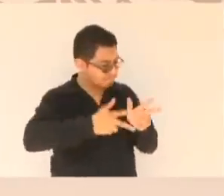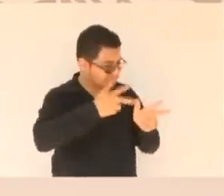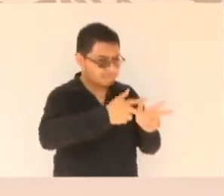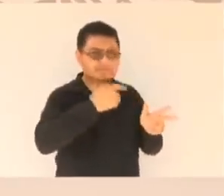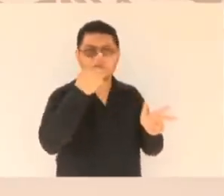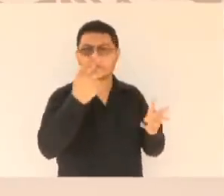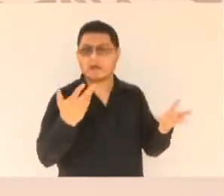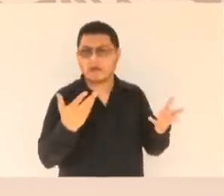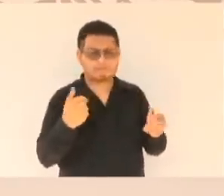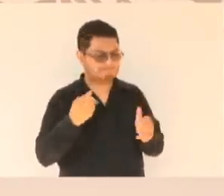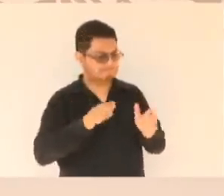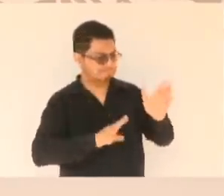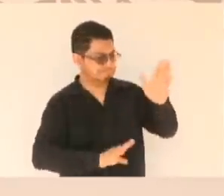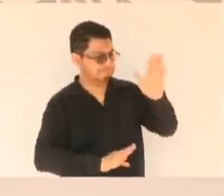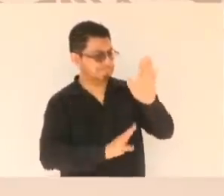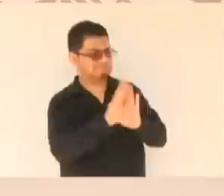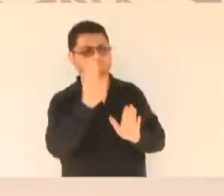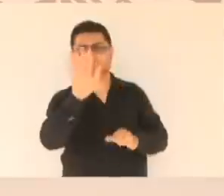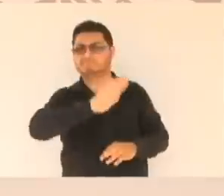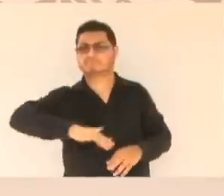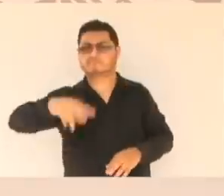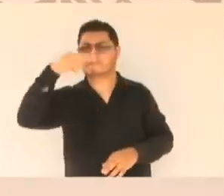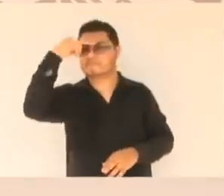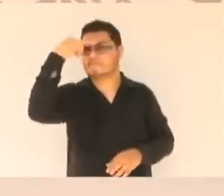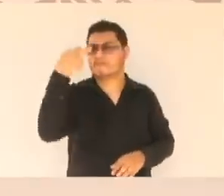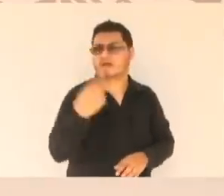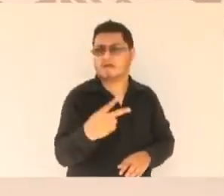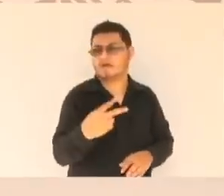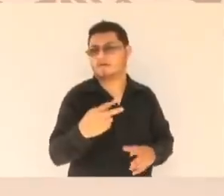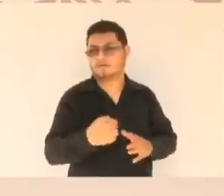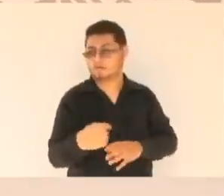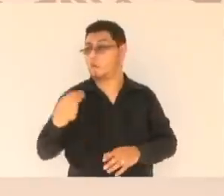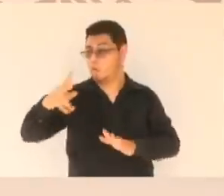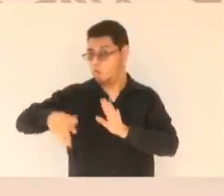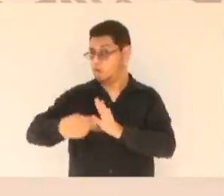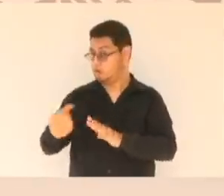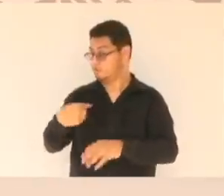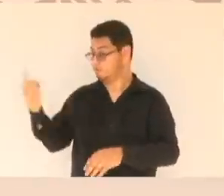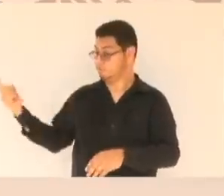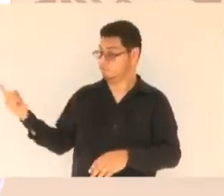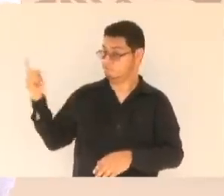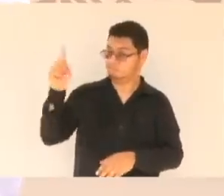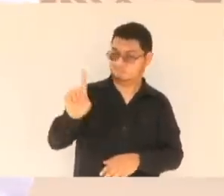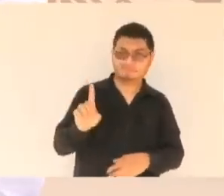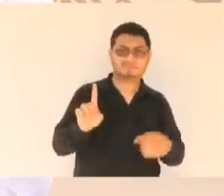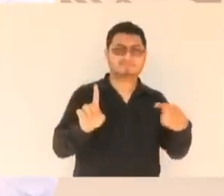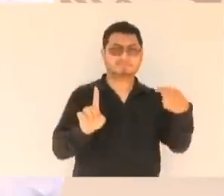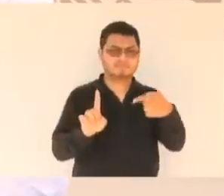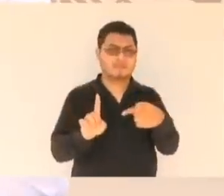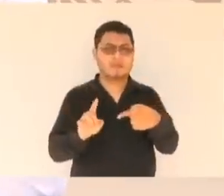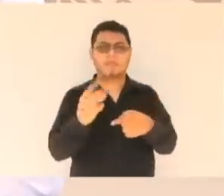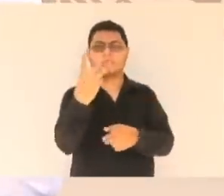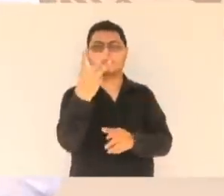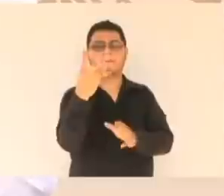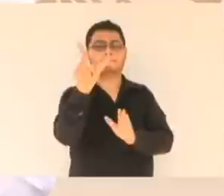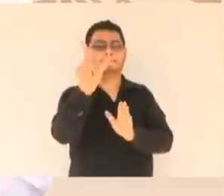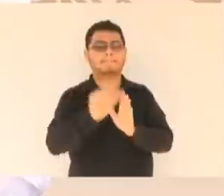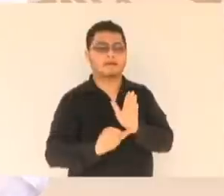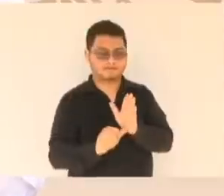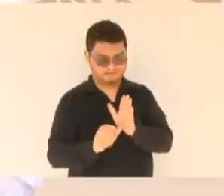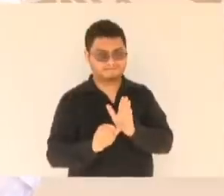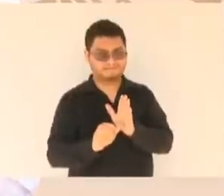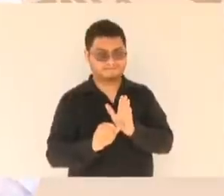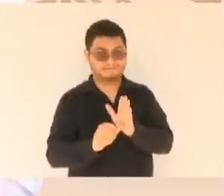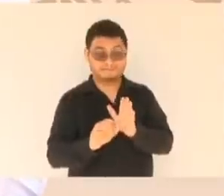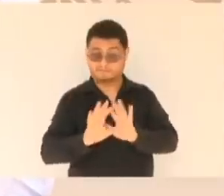sigamos avanzando. Vamos a estar aquí de nuevo en este tramo en 3 meses. Ya